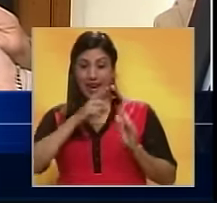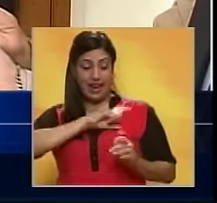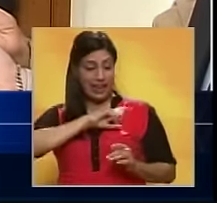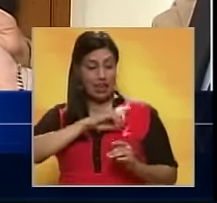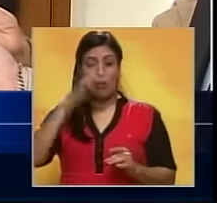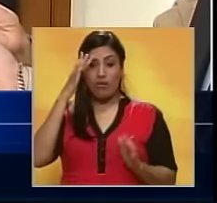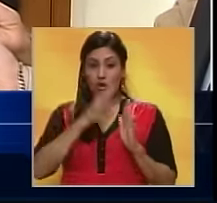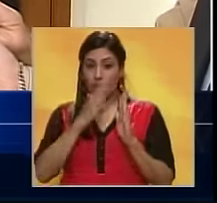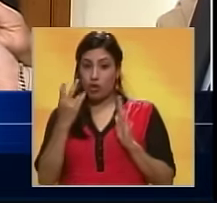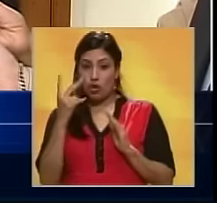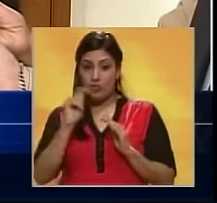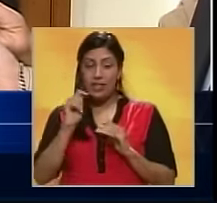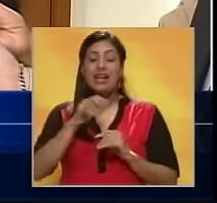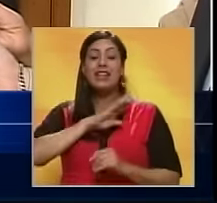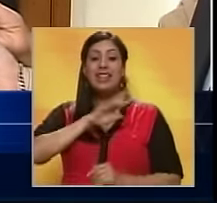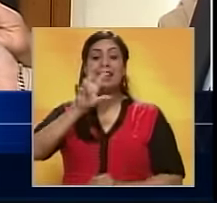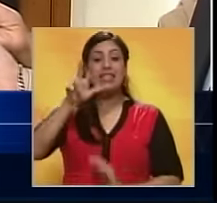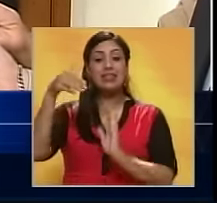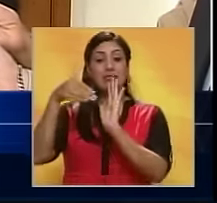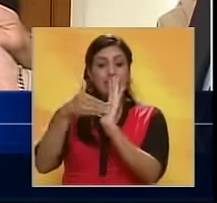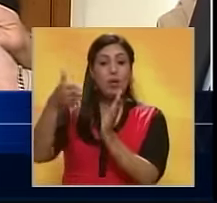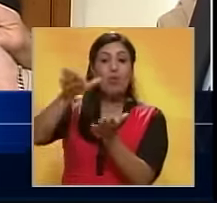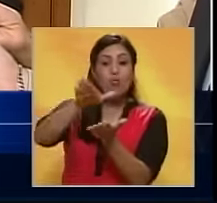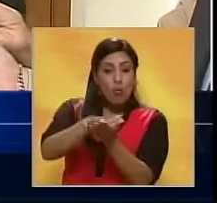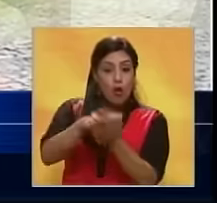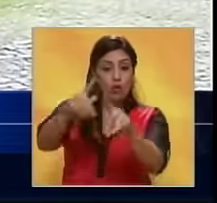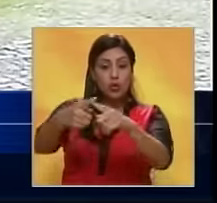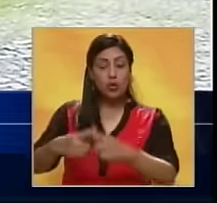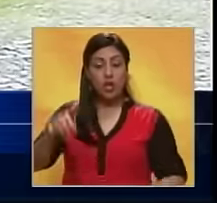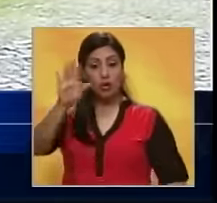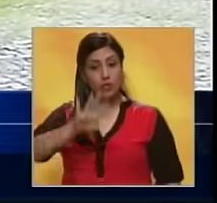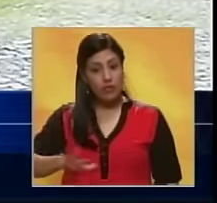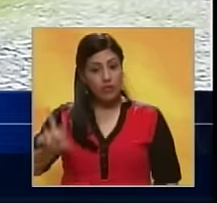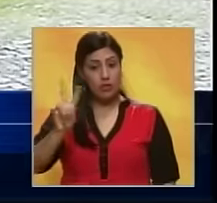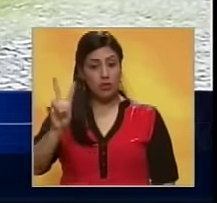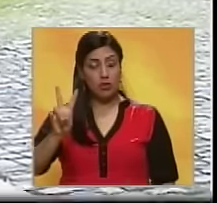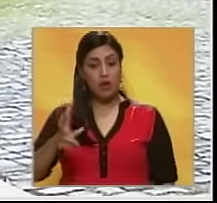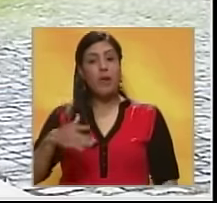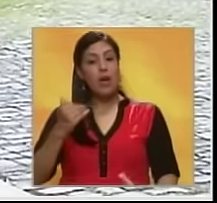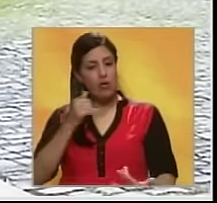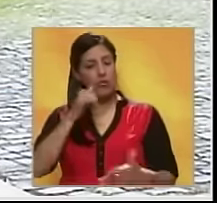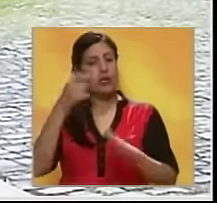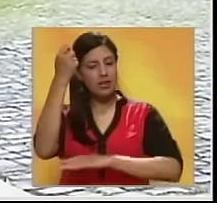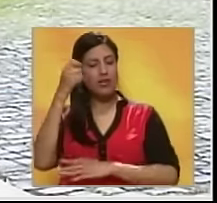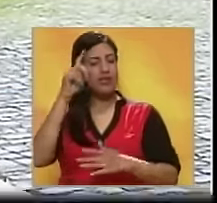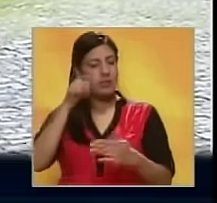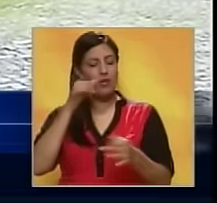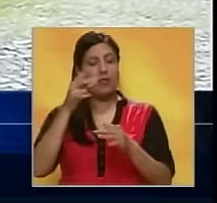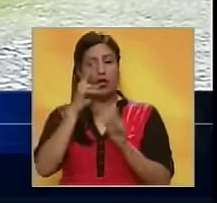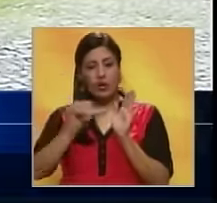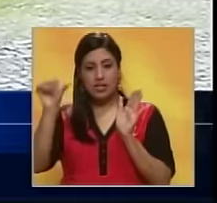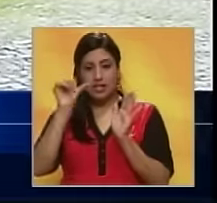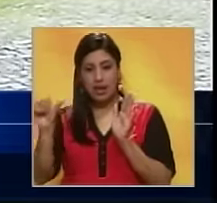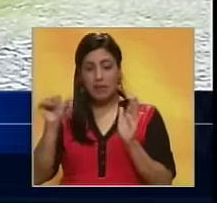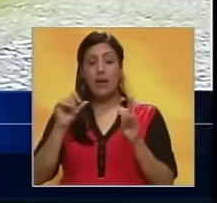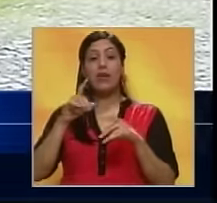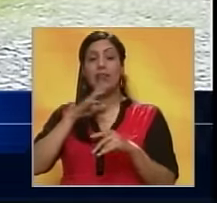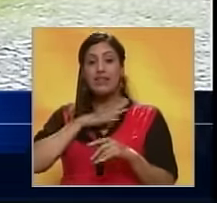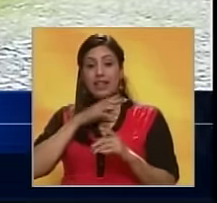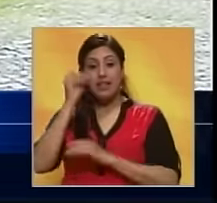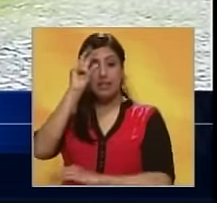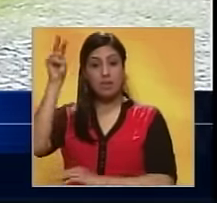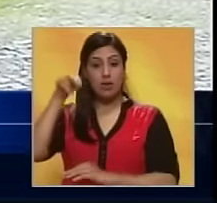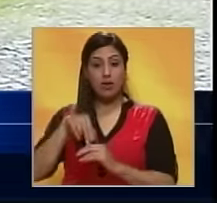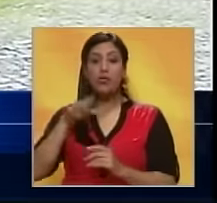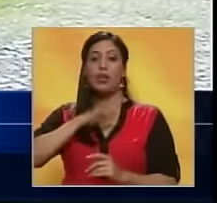febrero, registra ya casi 3.000 muertes violentas en toda Venezuela. El diputado Mateus informó también que en 2 semanas la plenaria de la